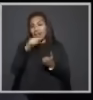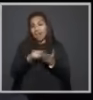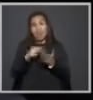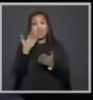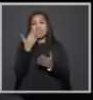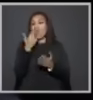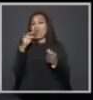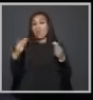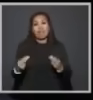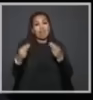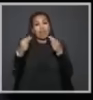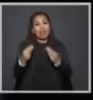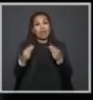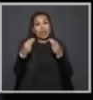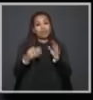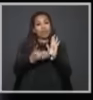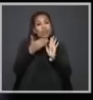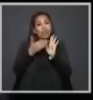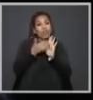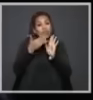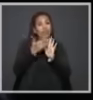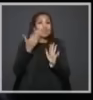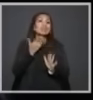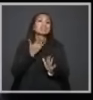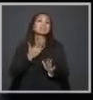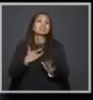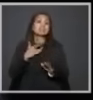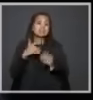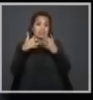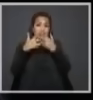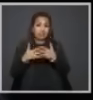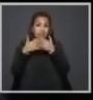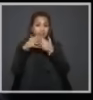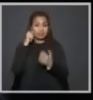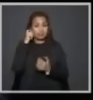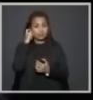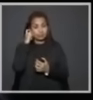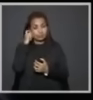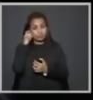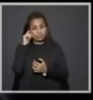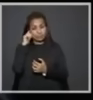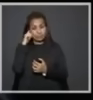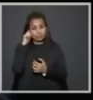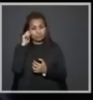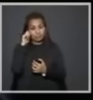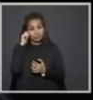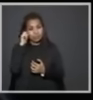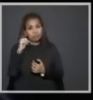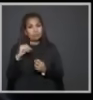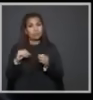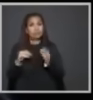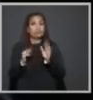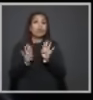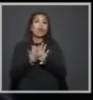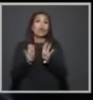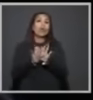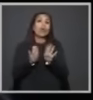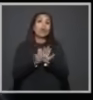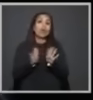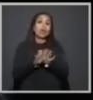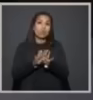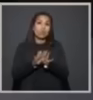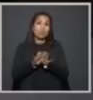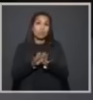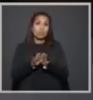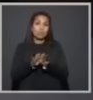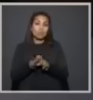construir refinerías. Esto es de sentido común. ¿Cómo no va a ser negocio darle valor agregado a la materia